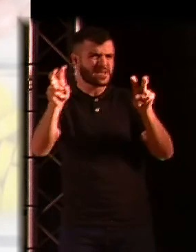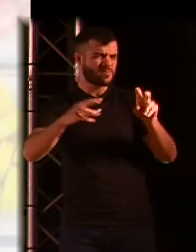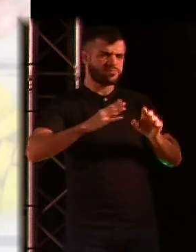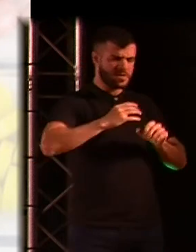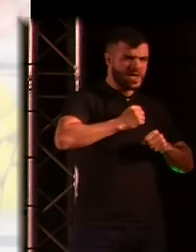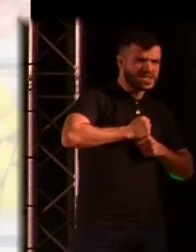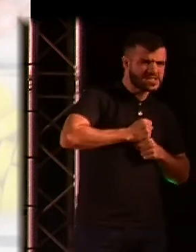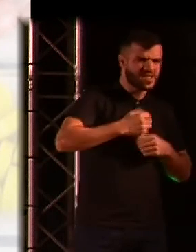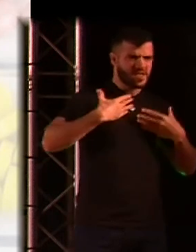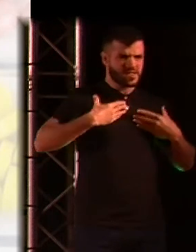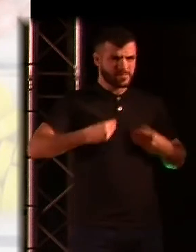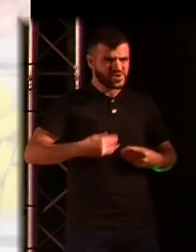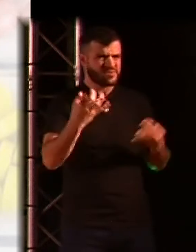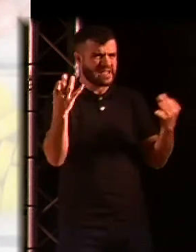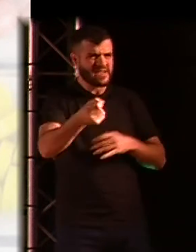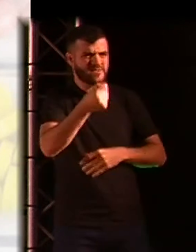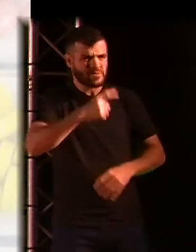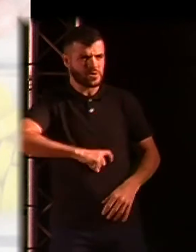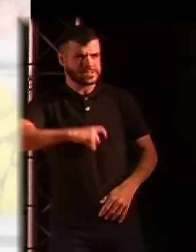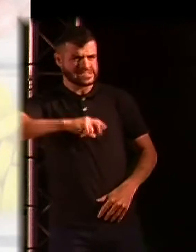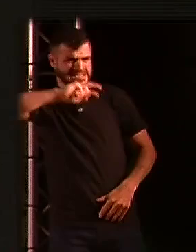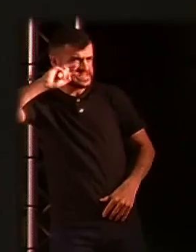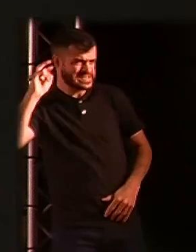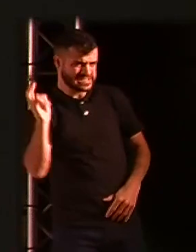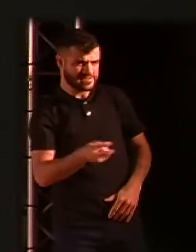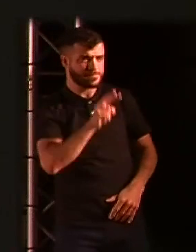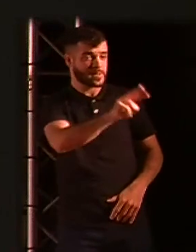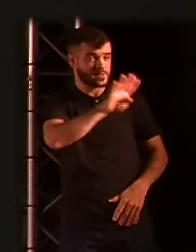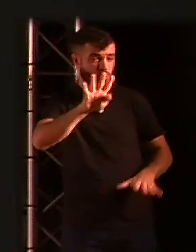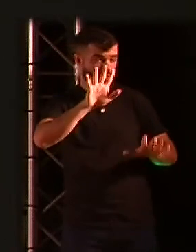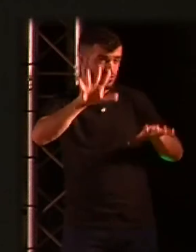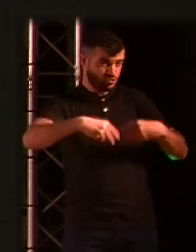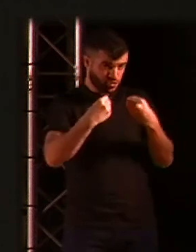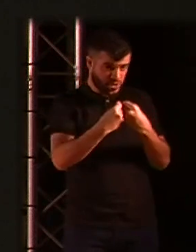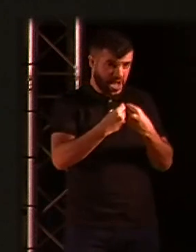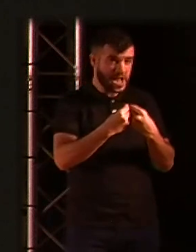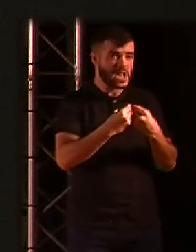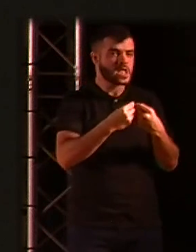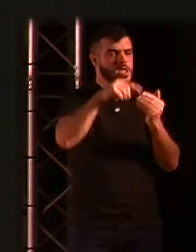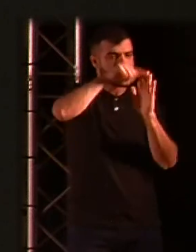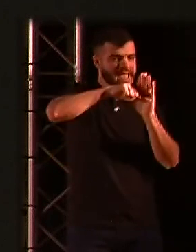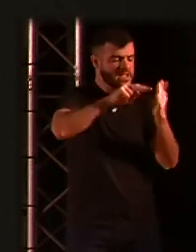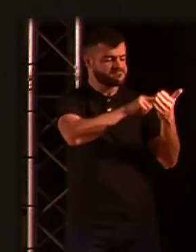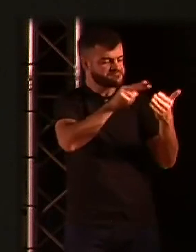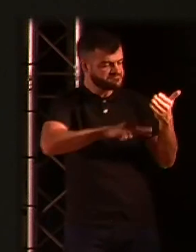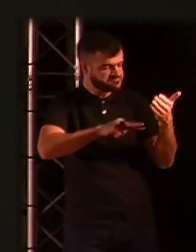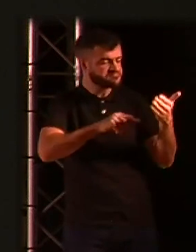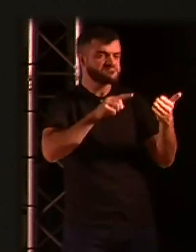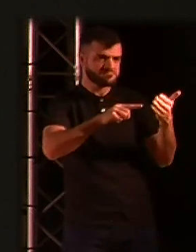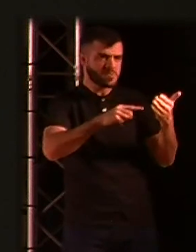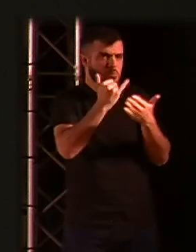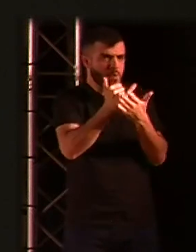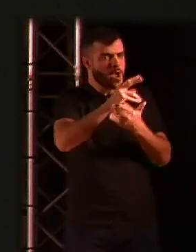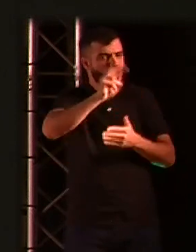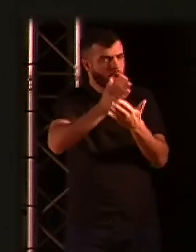depresión, qué son los fármacos, la autoestima, etcétera, que te ayudan por lo menos a hacer tiempo, a probar otras